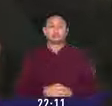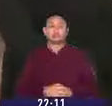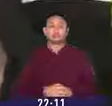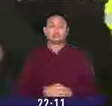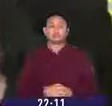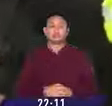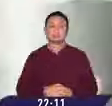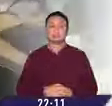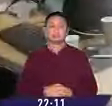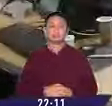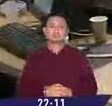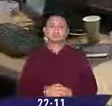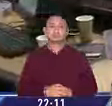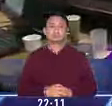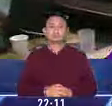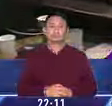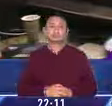Casamen.